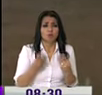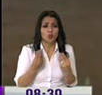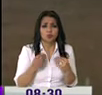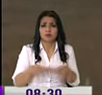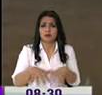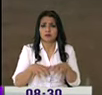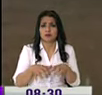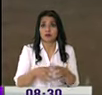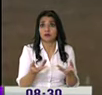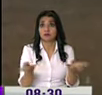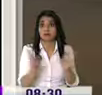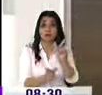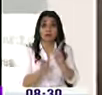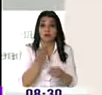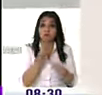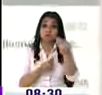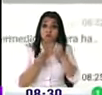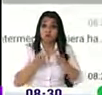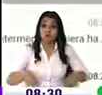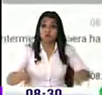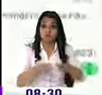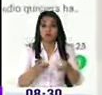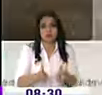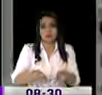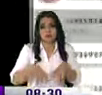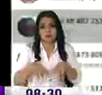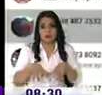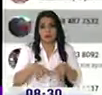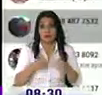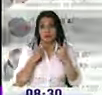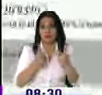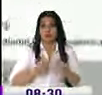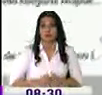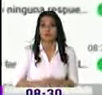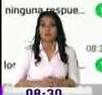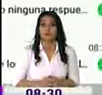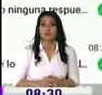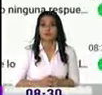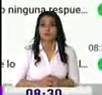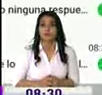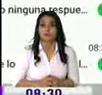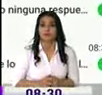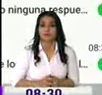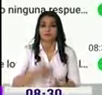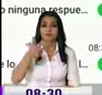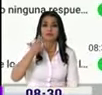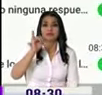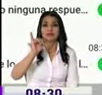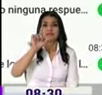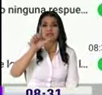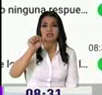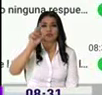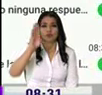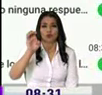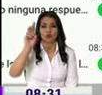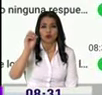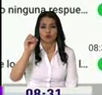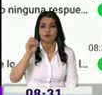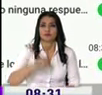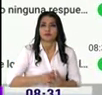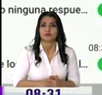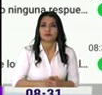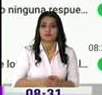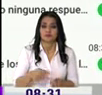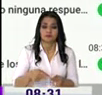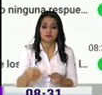como peluditos. En fin, ahí lo estamos viendo. Acá, sector Chiribulo, calle Virgen Pata de Chiribulo, 4 cuadras, Hospital